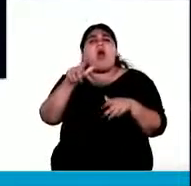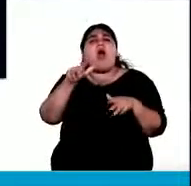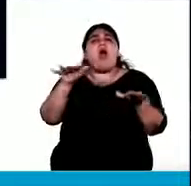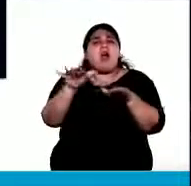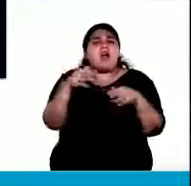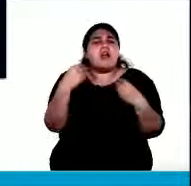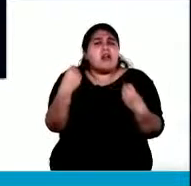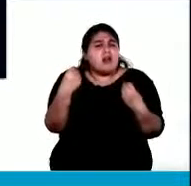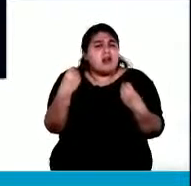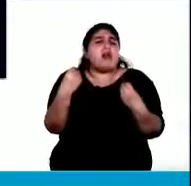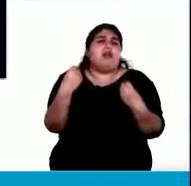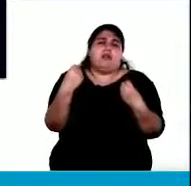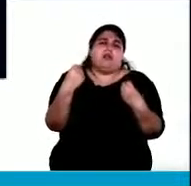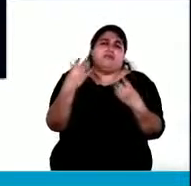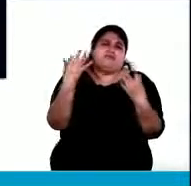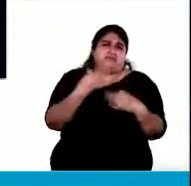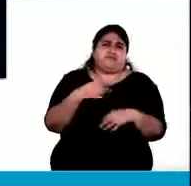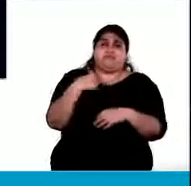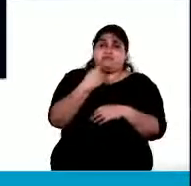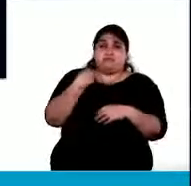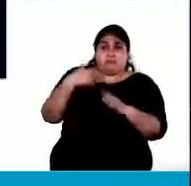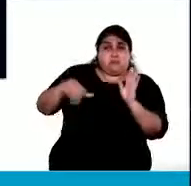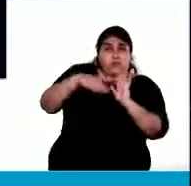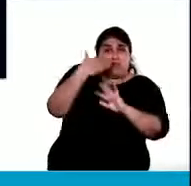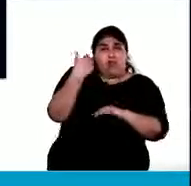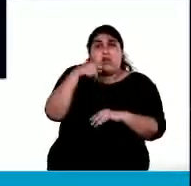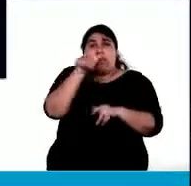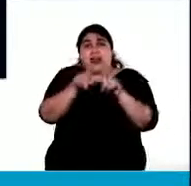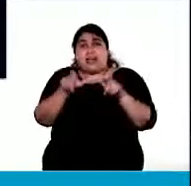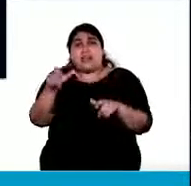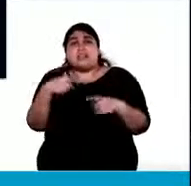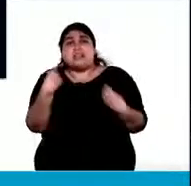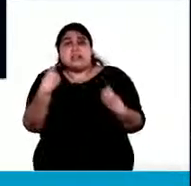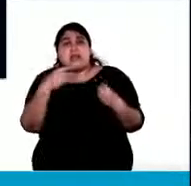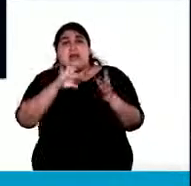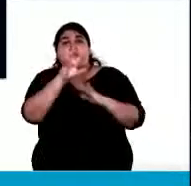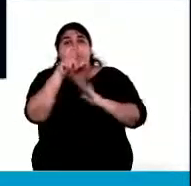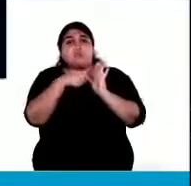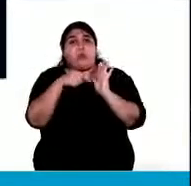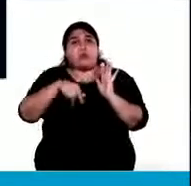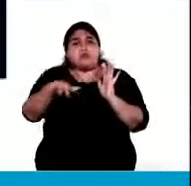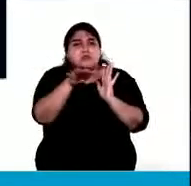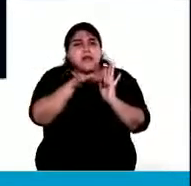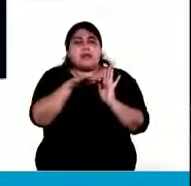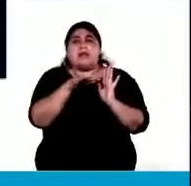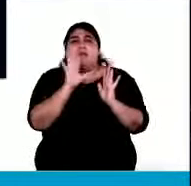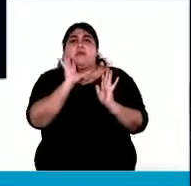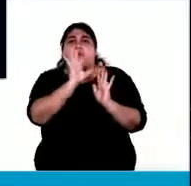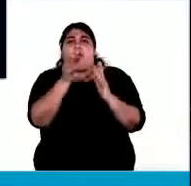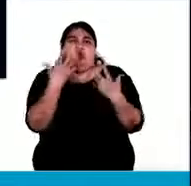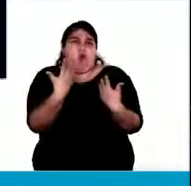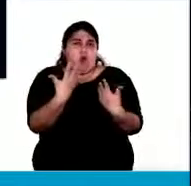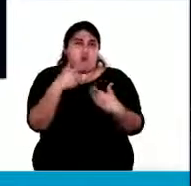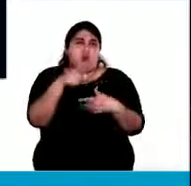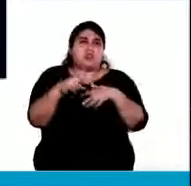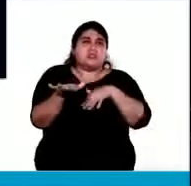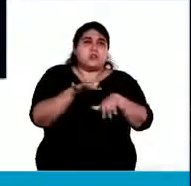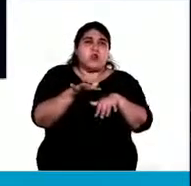damos? Cuando ustedes se fueron, la gente en la provincia de Buenos Aires, indudablemente, digo, y era una